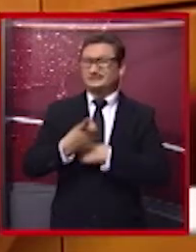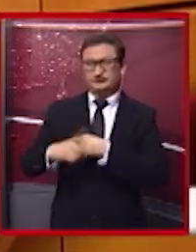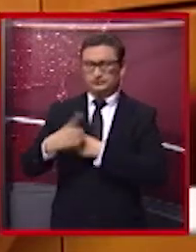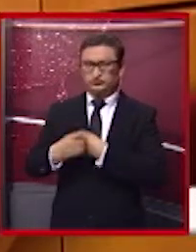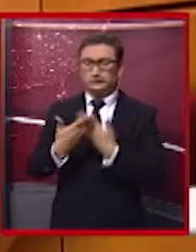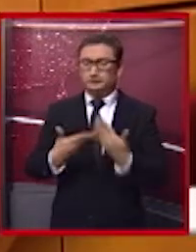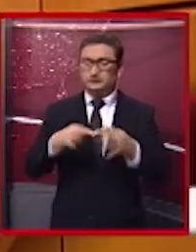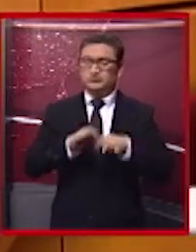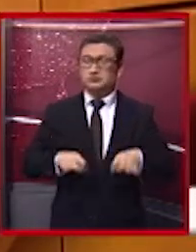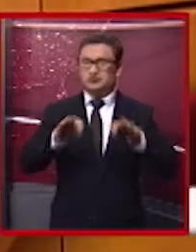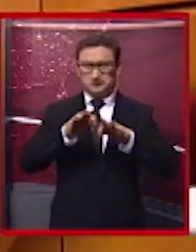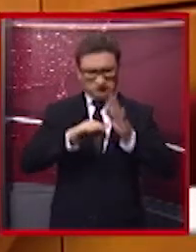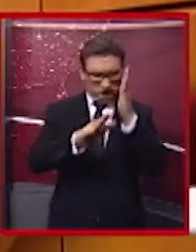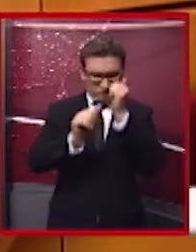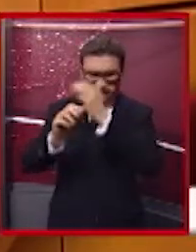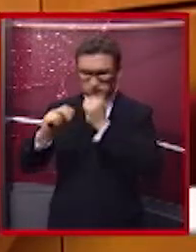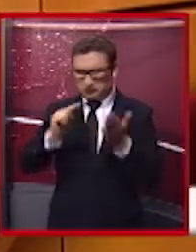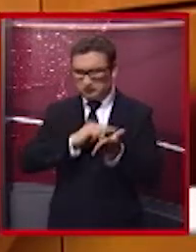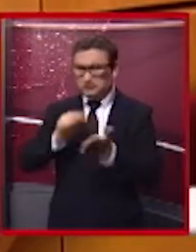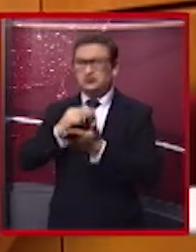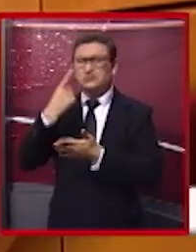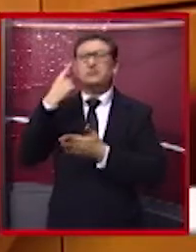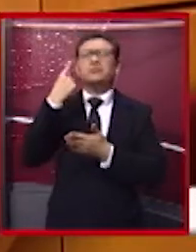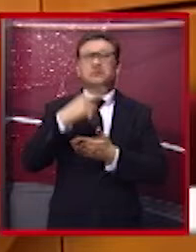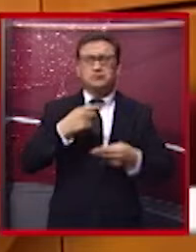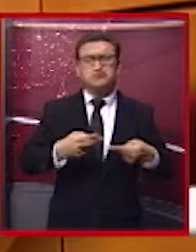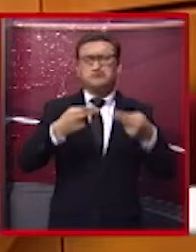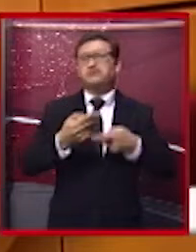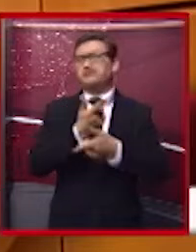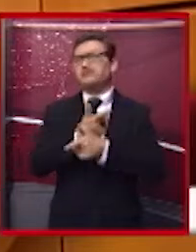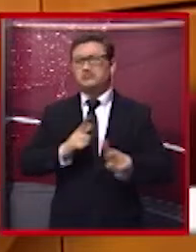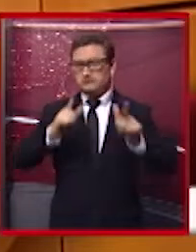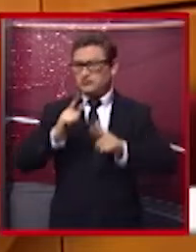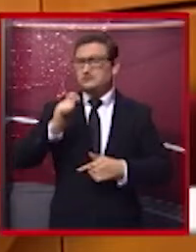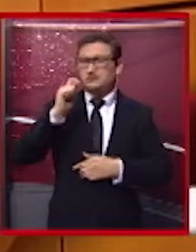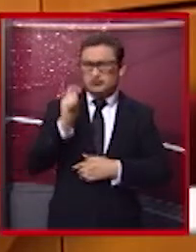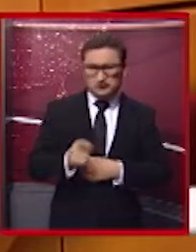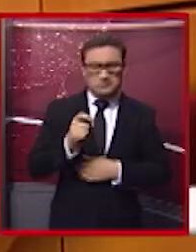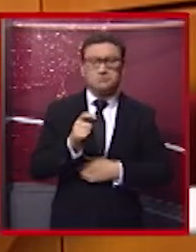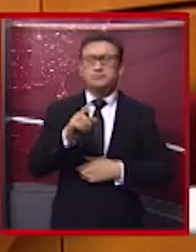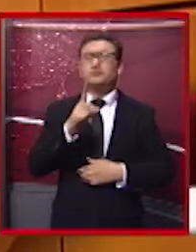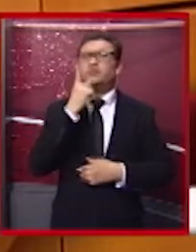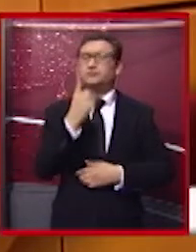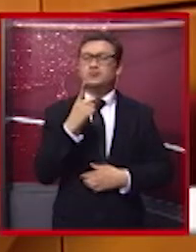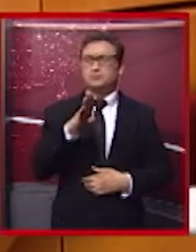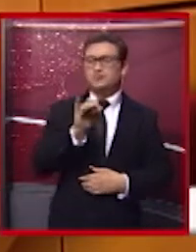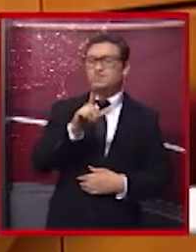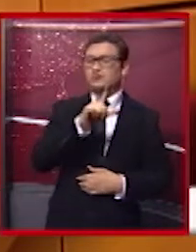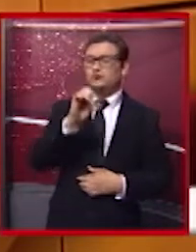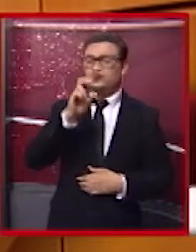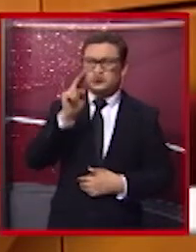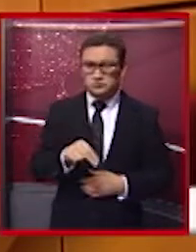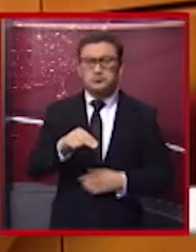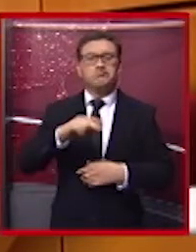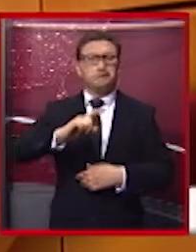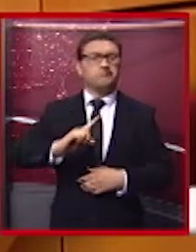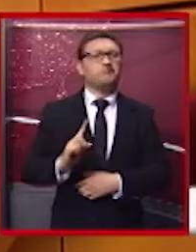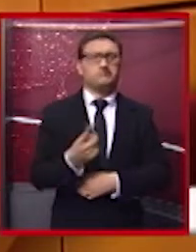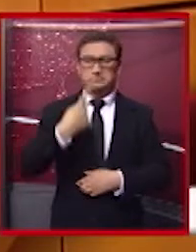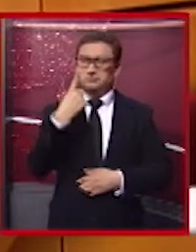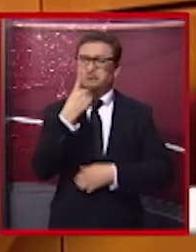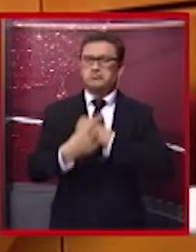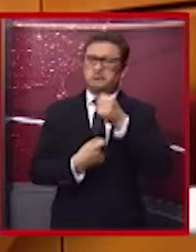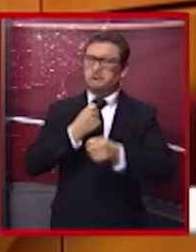del Tratado de Libre Comercio, compañeros? Pues representa $1 billón anuales en toda la